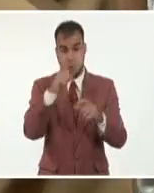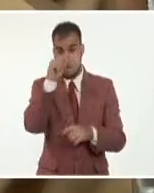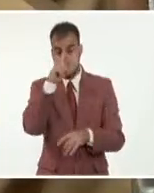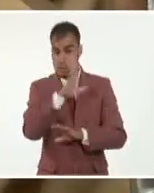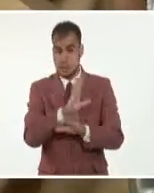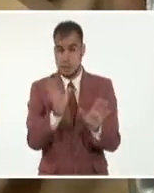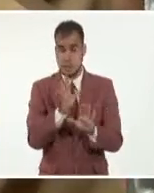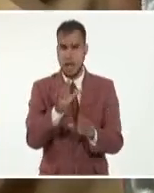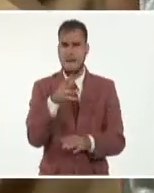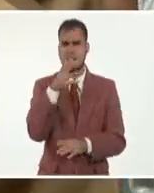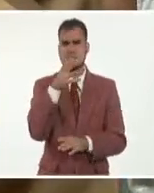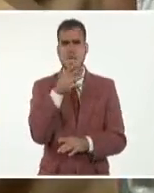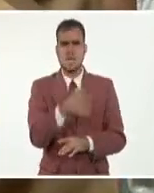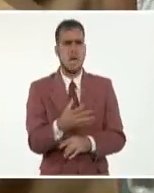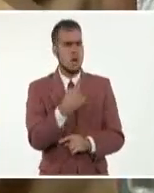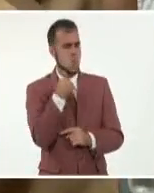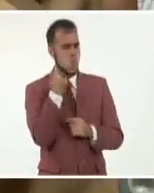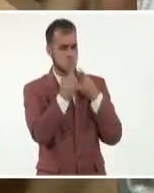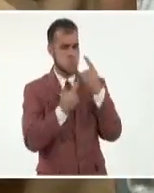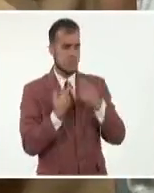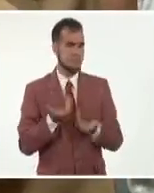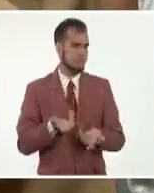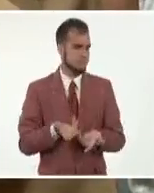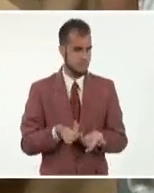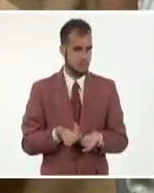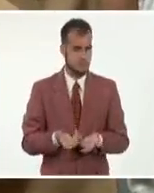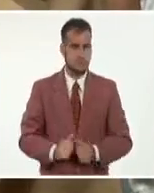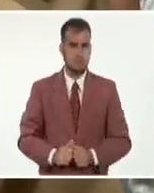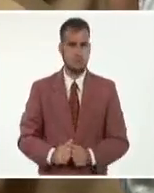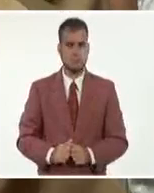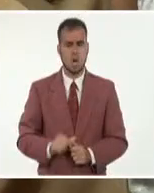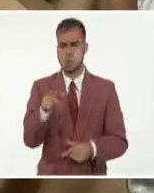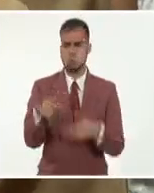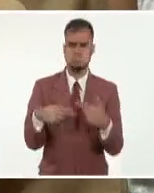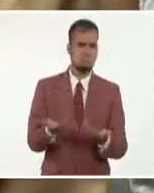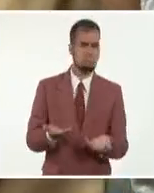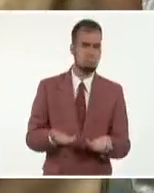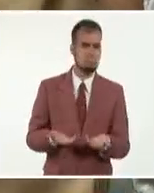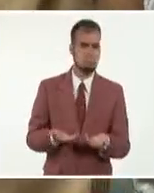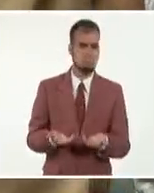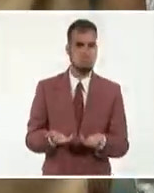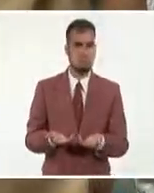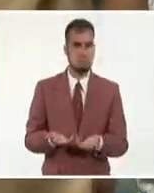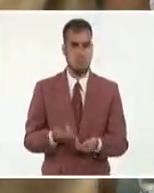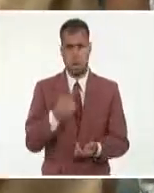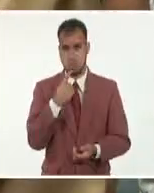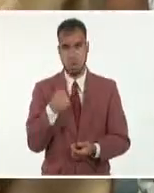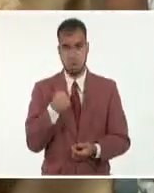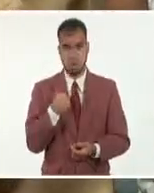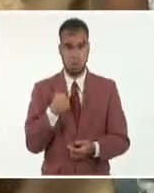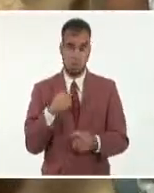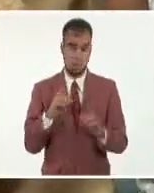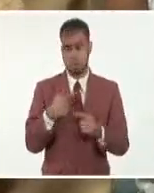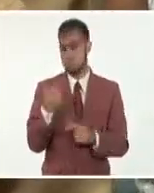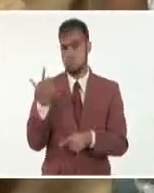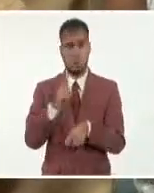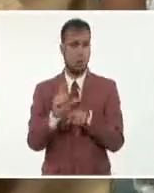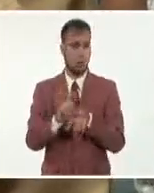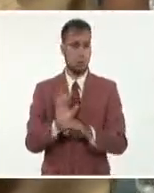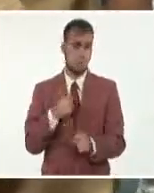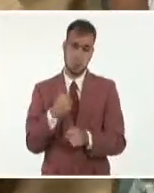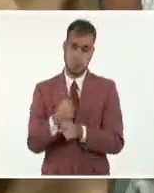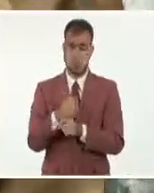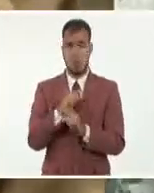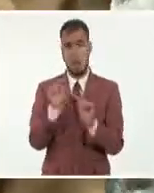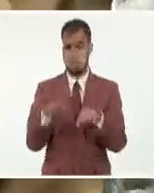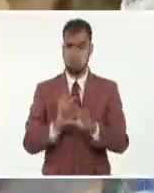Fidel me pregunta, ¿qué tú vas a hacer? Yo voy para mi finca, a trabajar en la